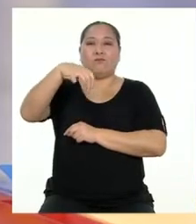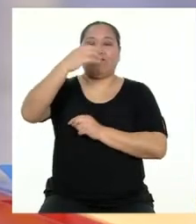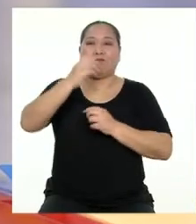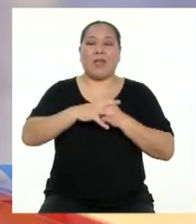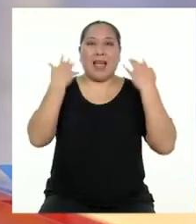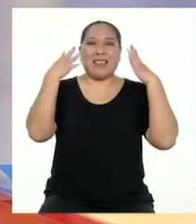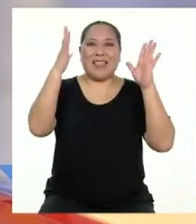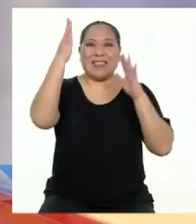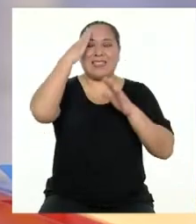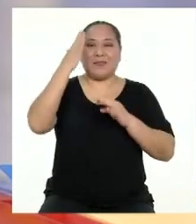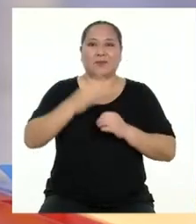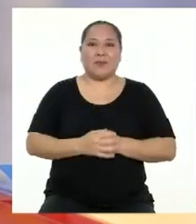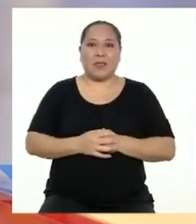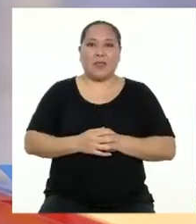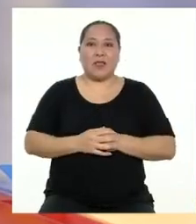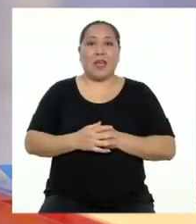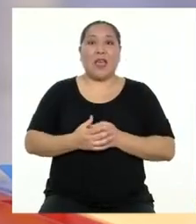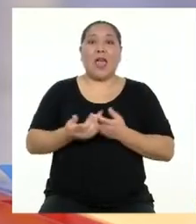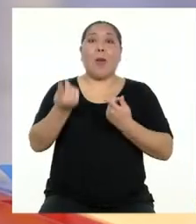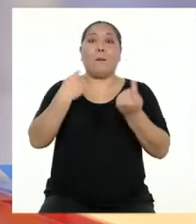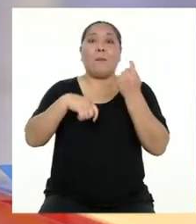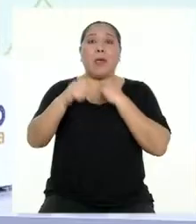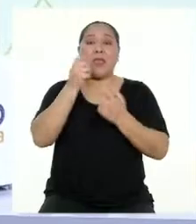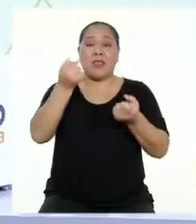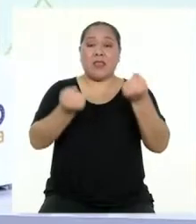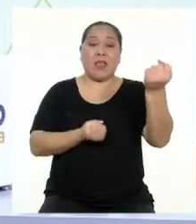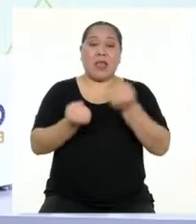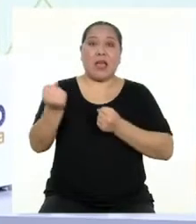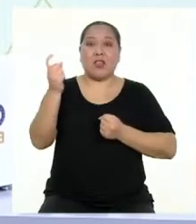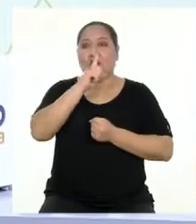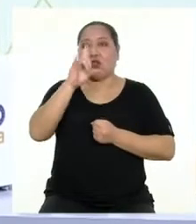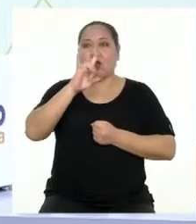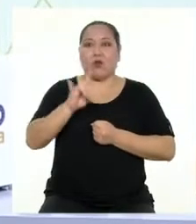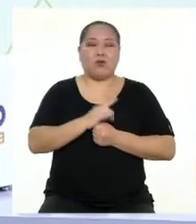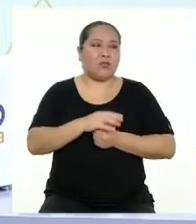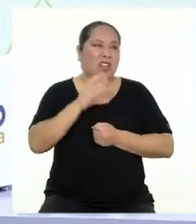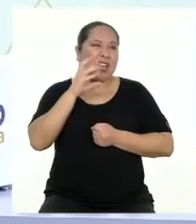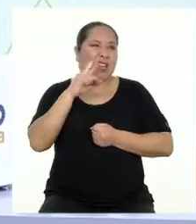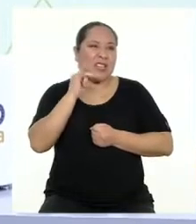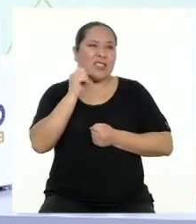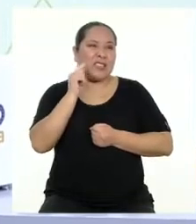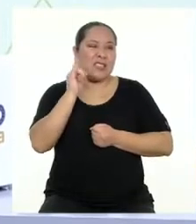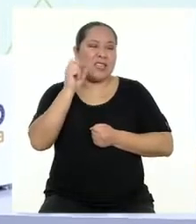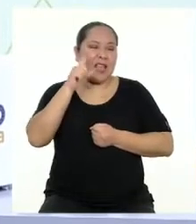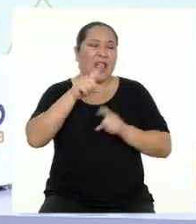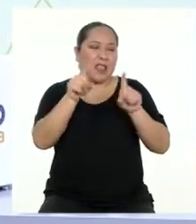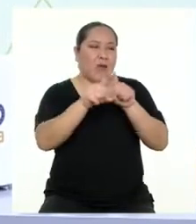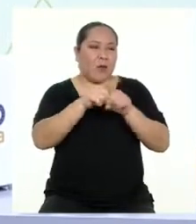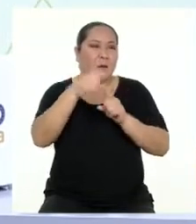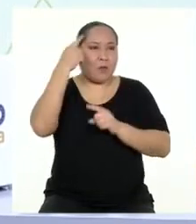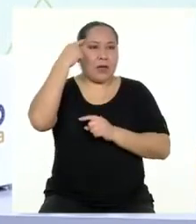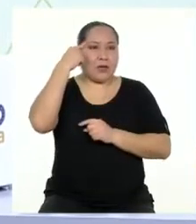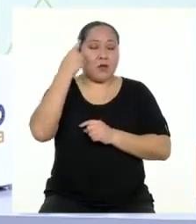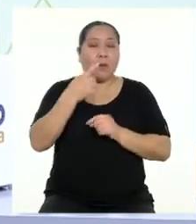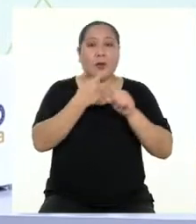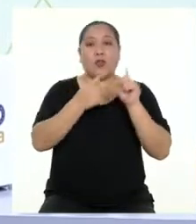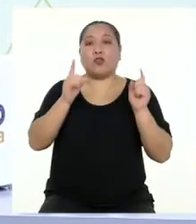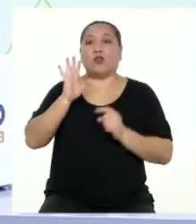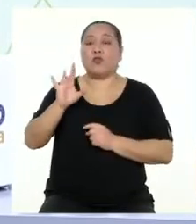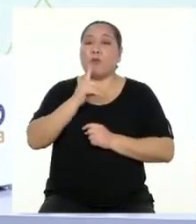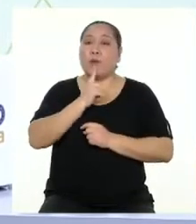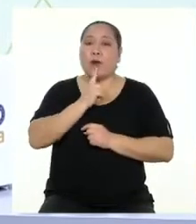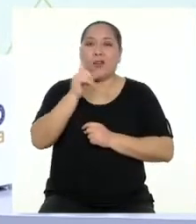¡Ya sé! Que vendan el carro si no lo usan. Cristina también lo pensó, pero me ha dicho que su papá no